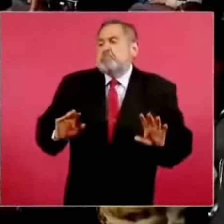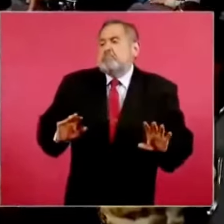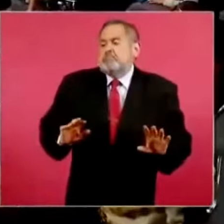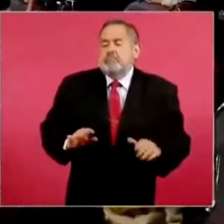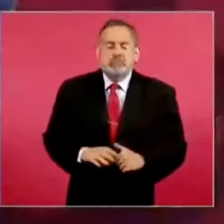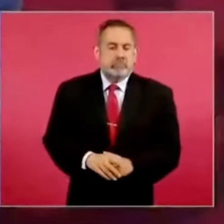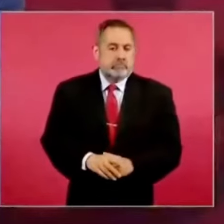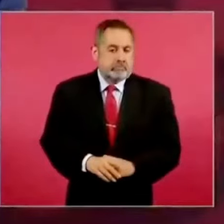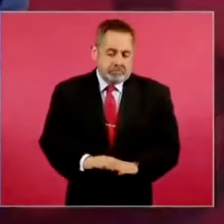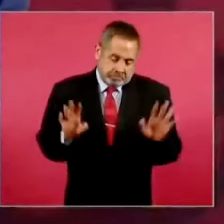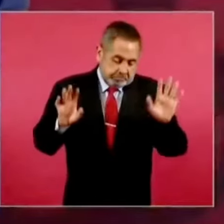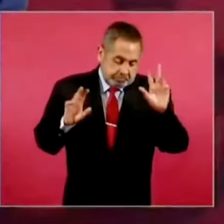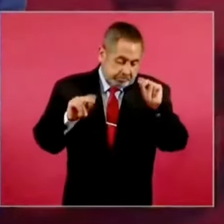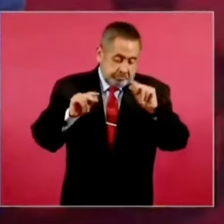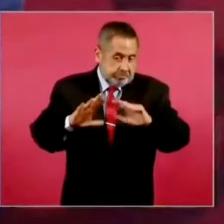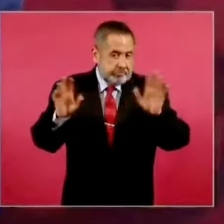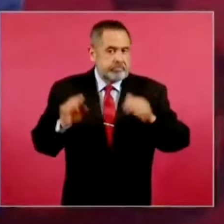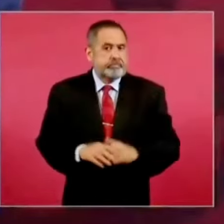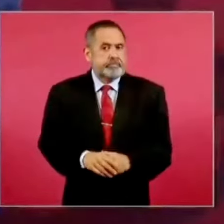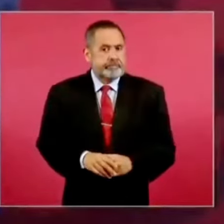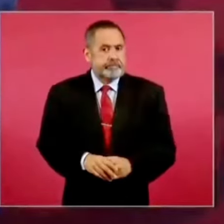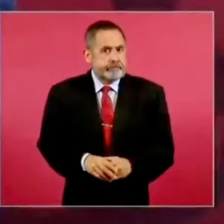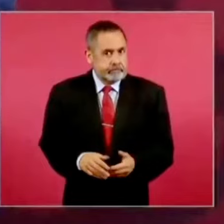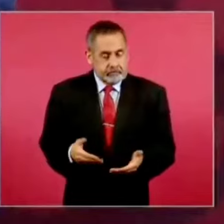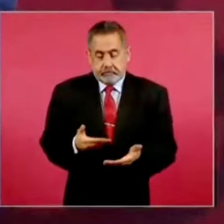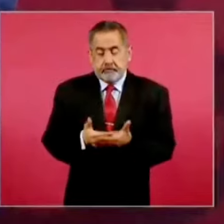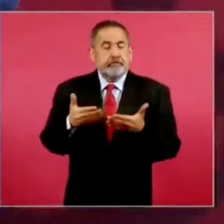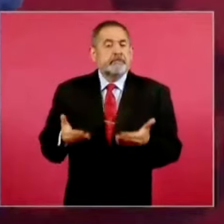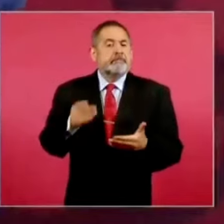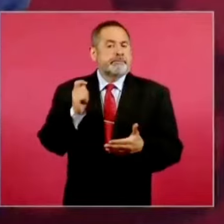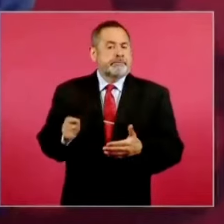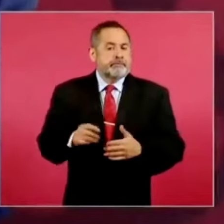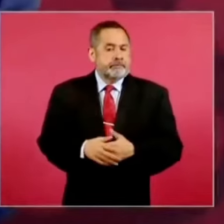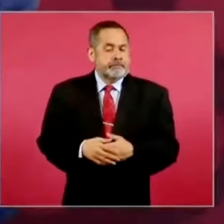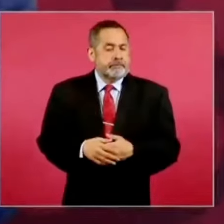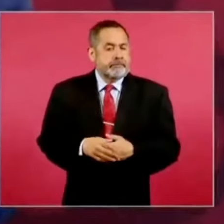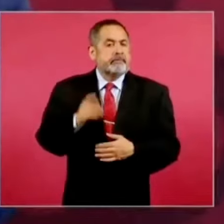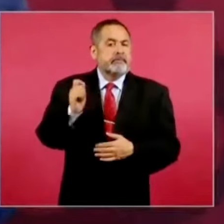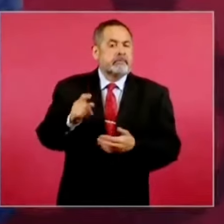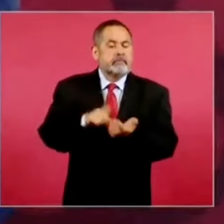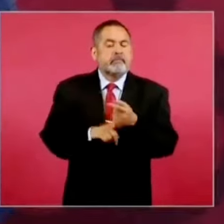Pero ya no. Ahora es un poder